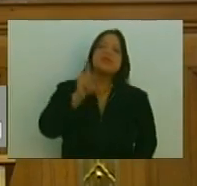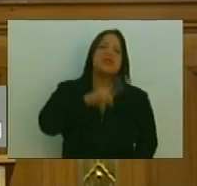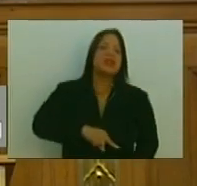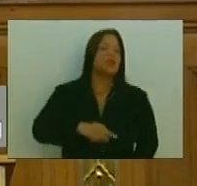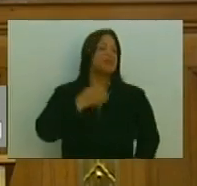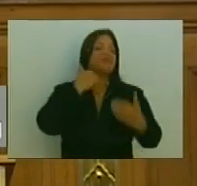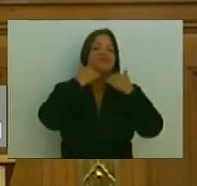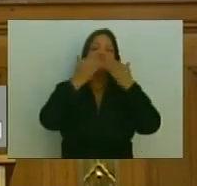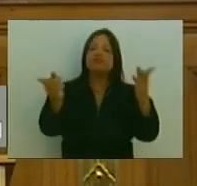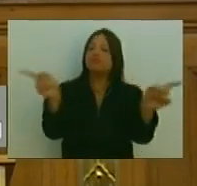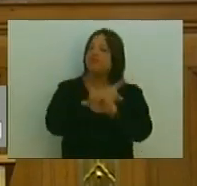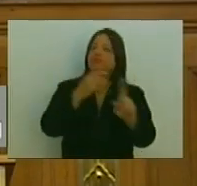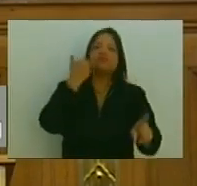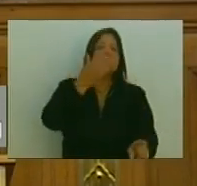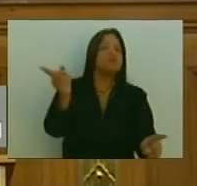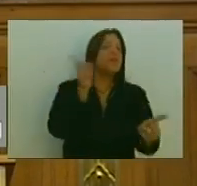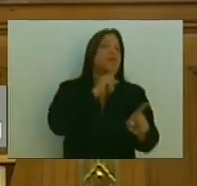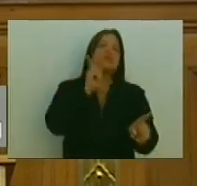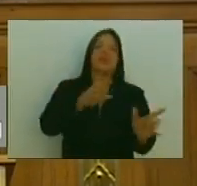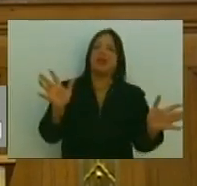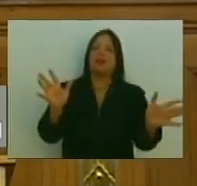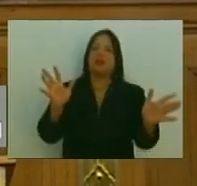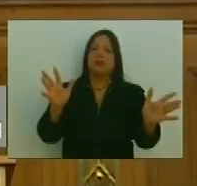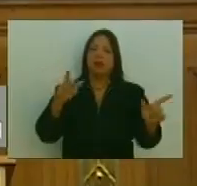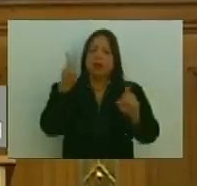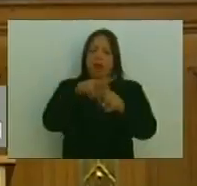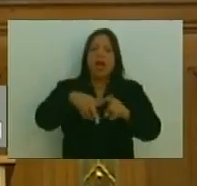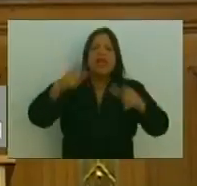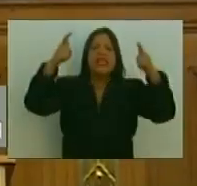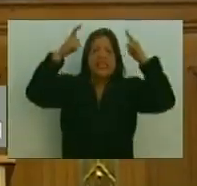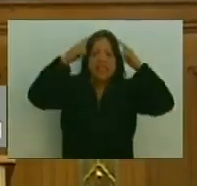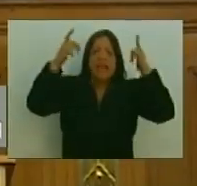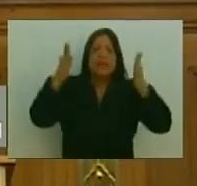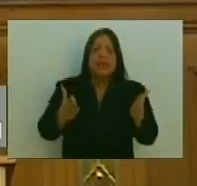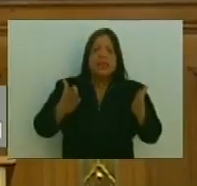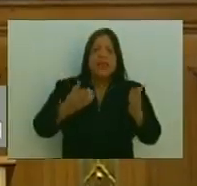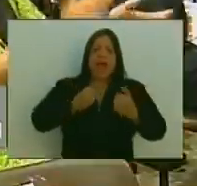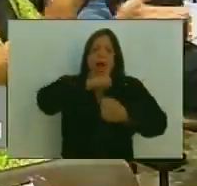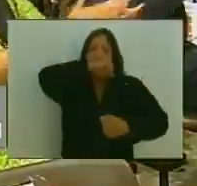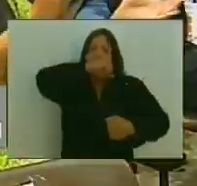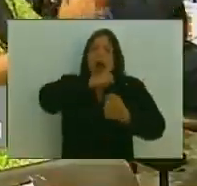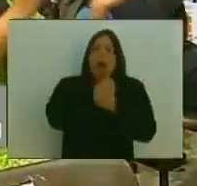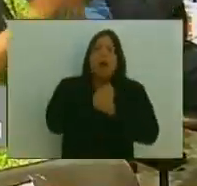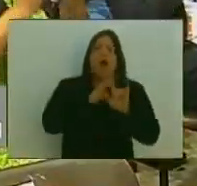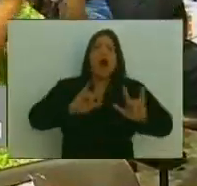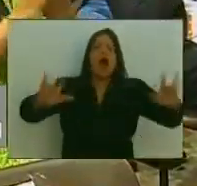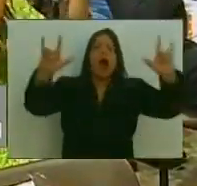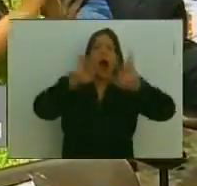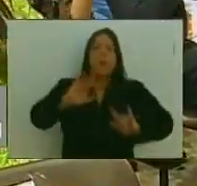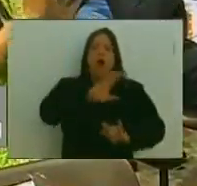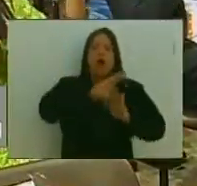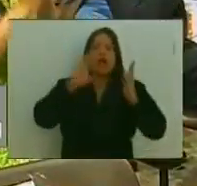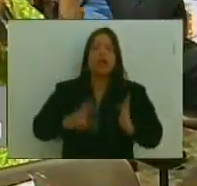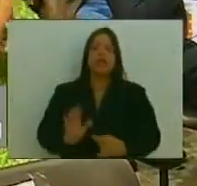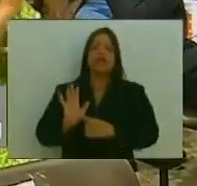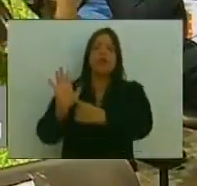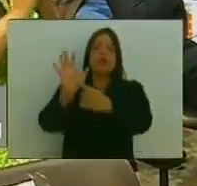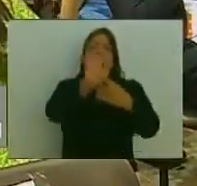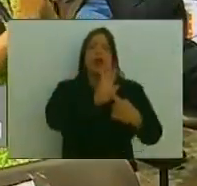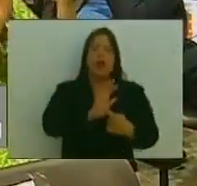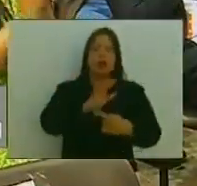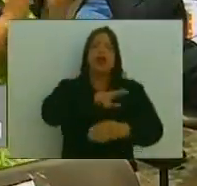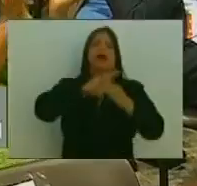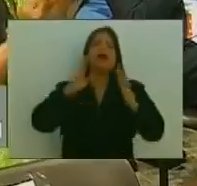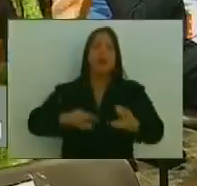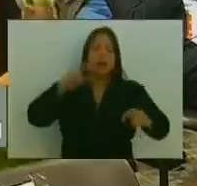revolucionario, no es revolucionario, porque los chavistas somos amor, somos Cristo Redentor, eso es lo que